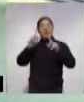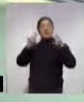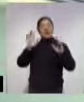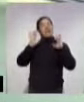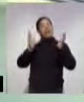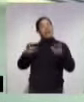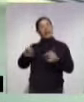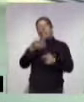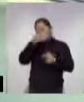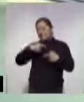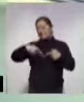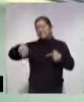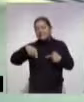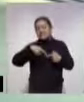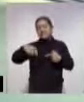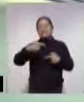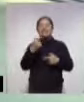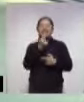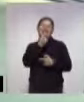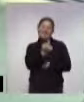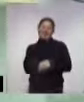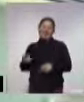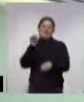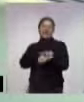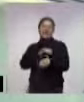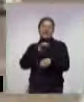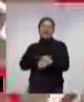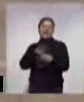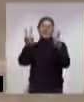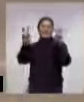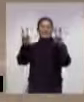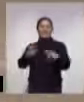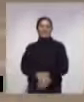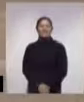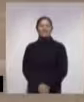ronda semifinal de la Liga Infantil Amigos.